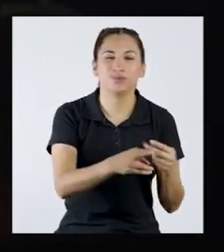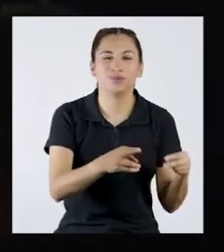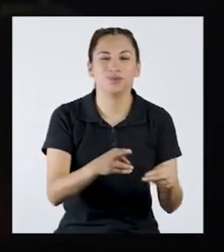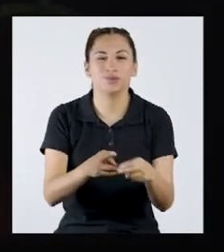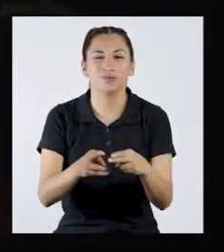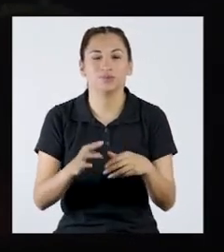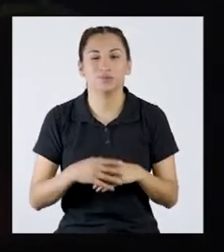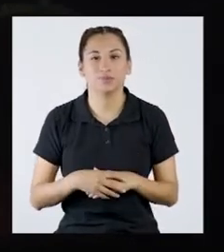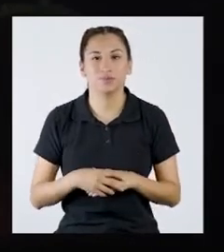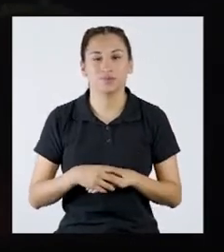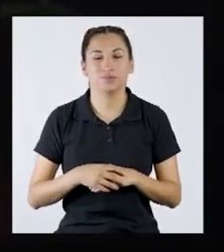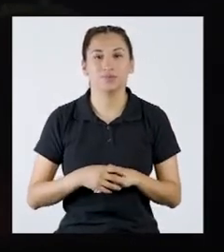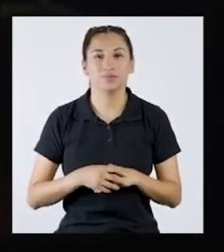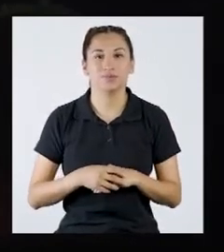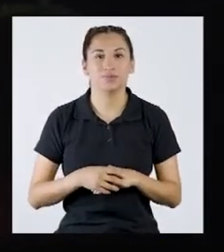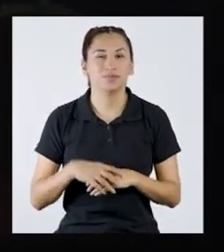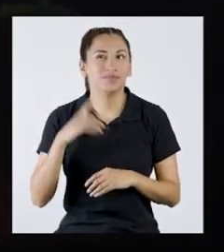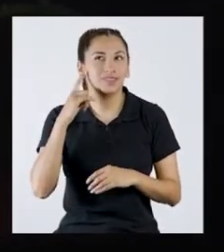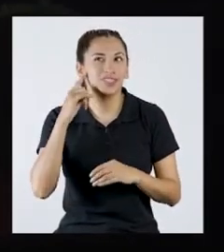menudito,